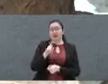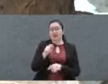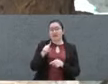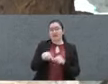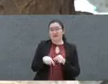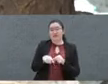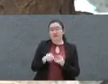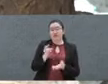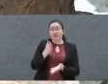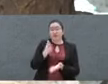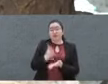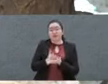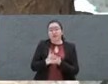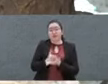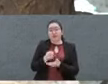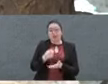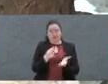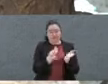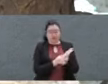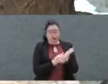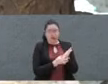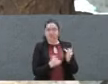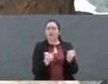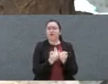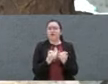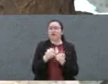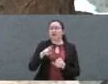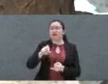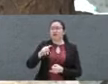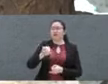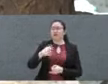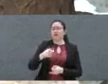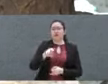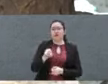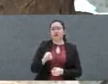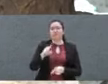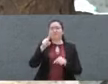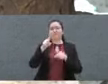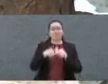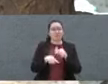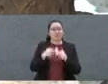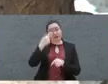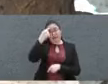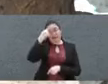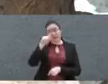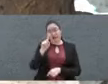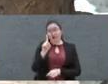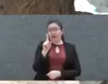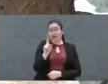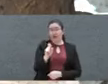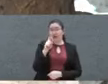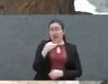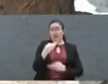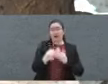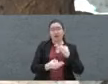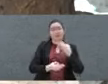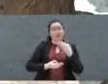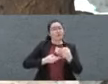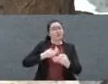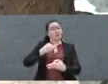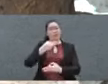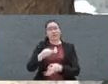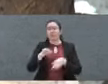remoción del fierro y el magnesio, sino también del nitrógeno amoniacal para dejar el agua cumpliendo con todos los parámetros de la norma